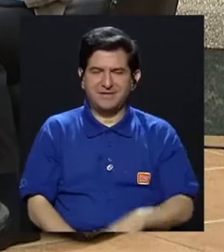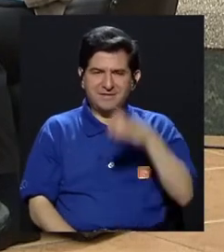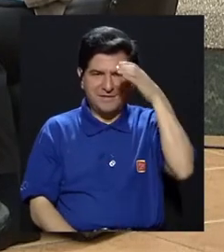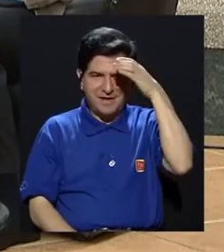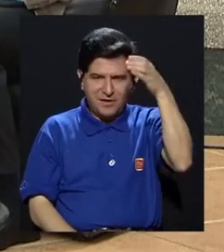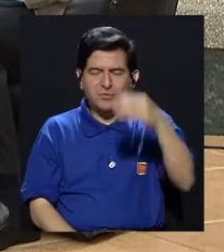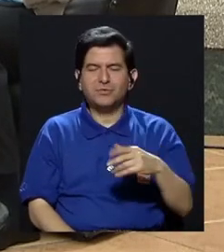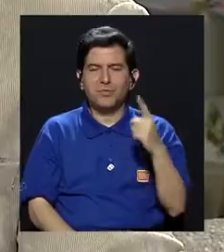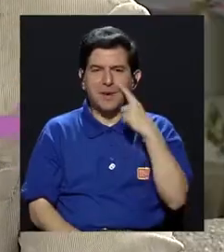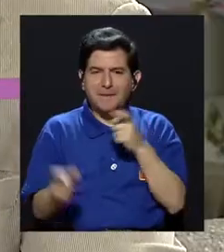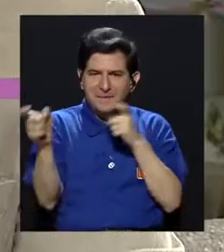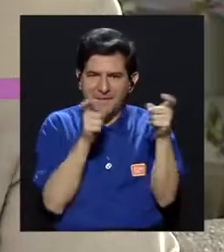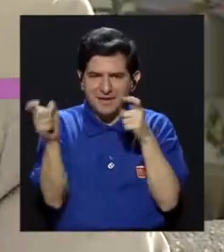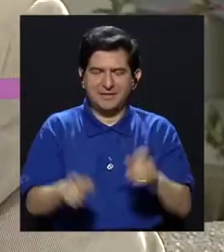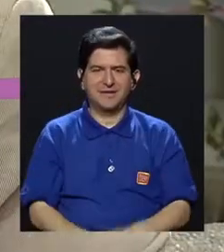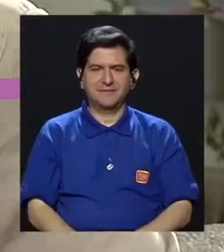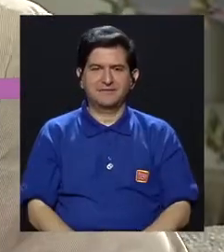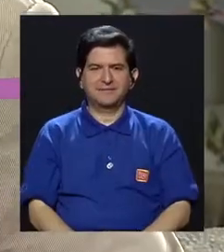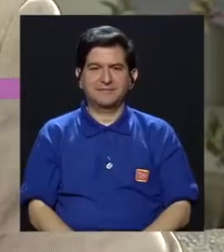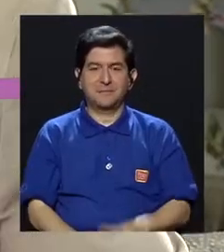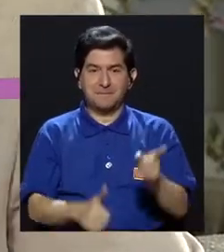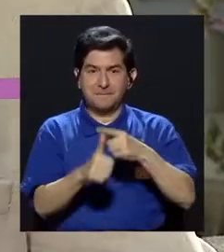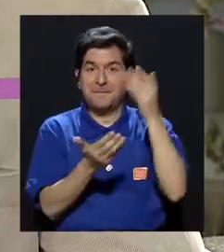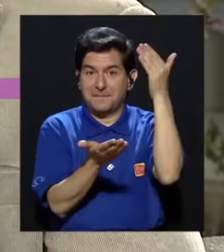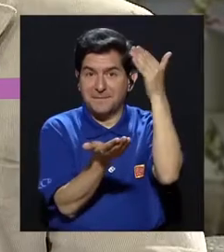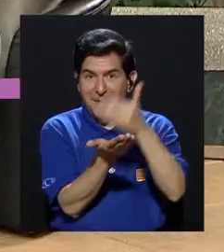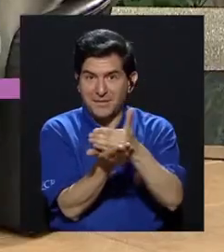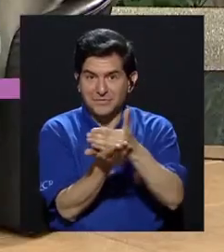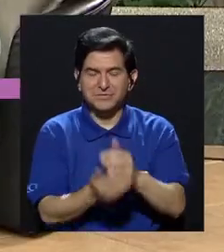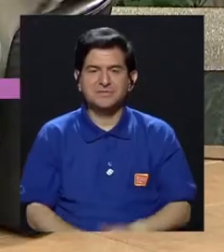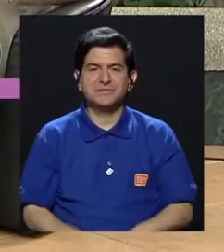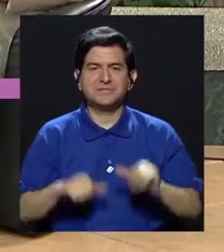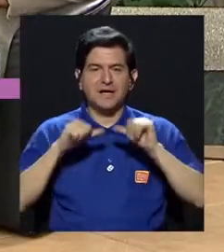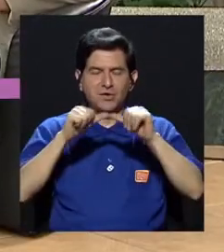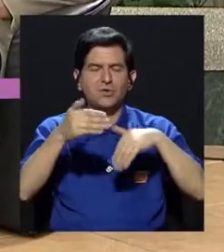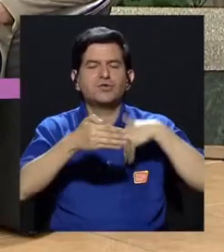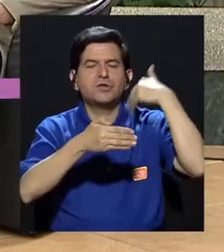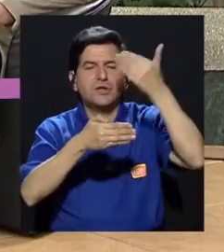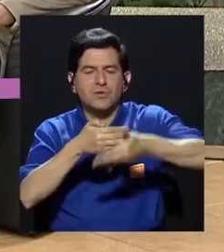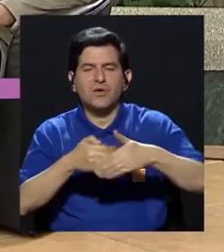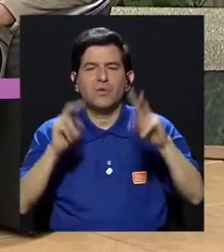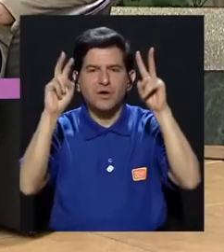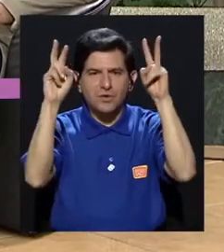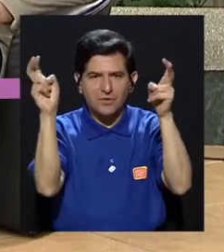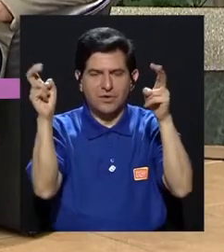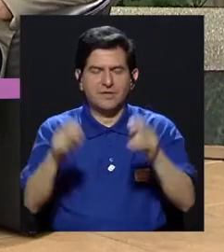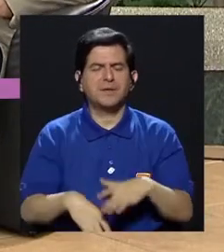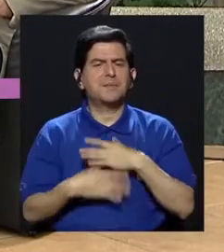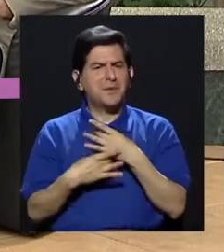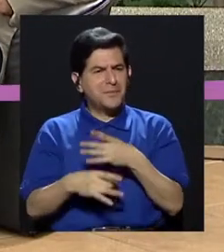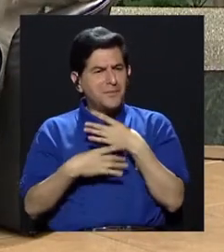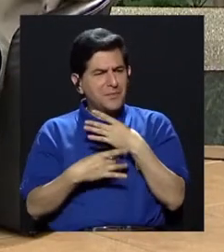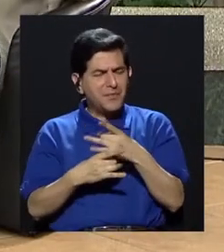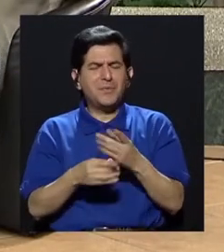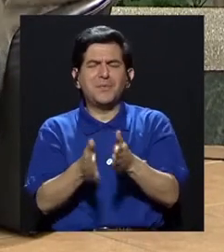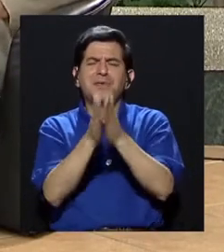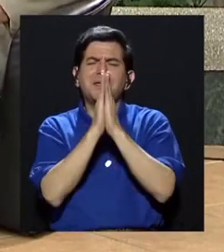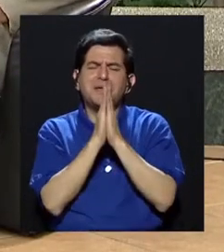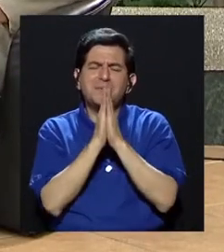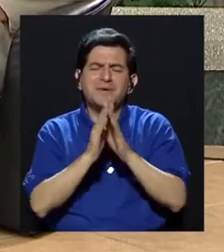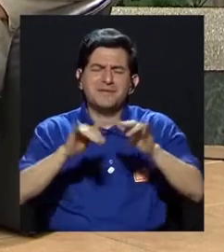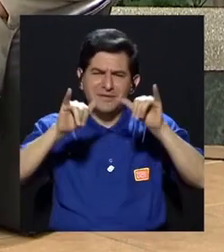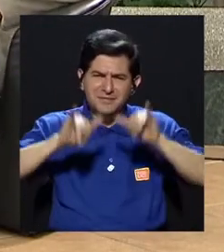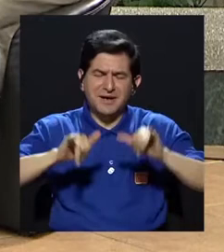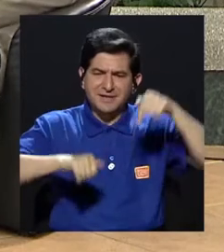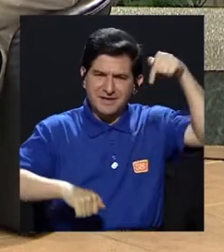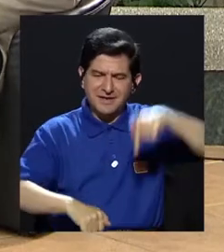en la cultura patriarcal. Don Álvaro, vamos a hacer aquí una primera pausa para seguir continuando con este tema que es tan interesante y que les pedimos que